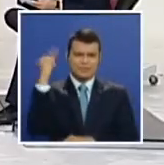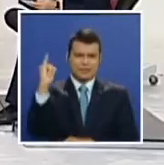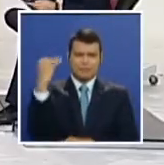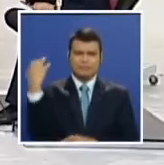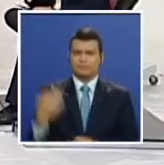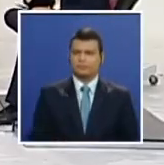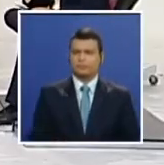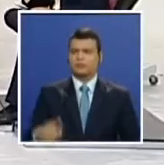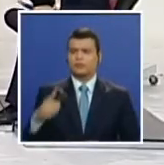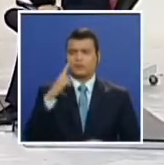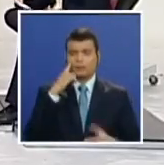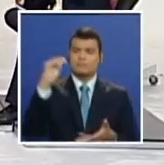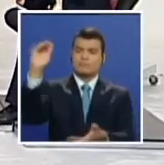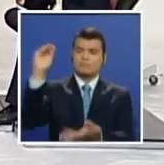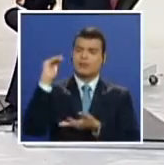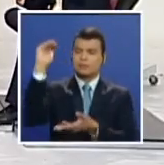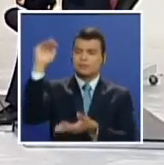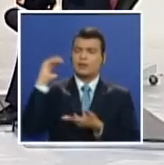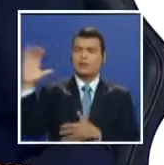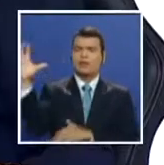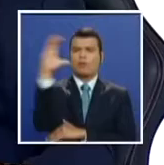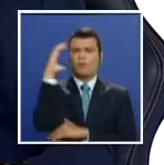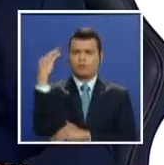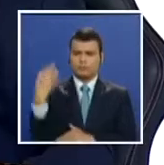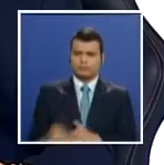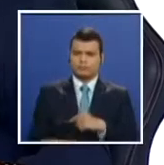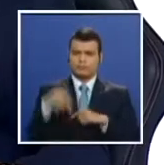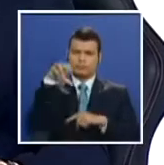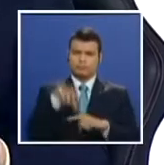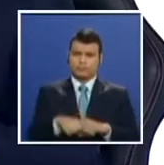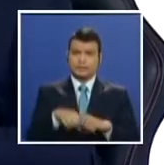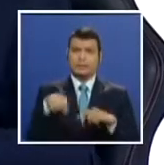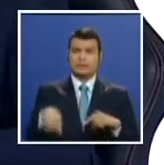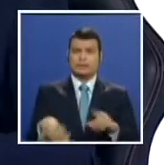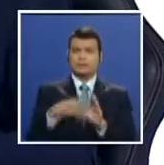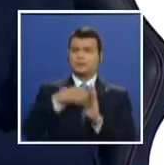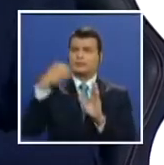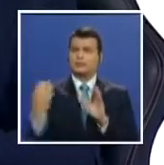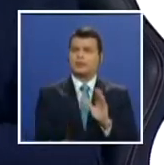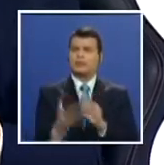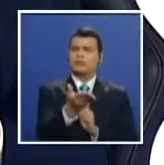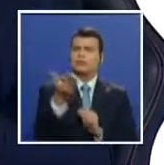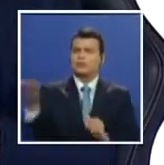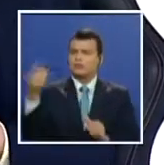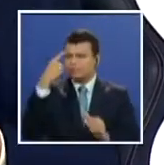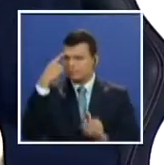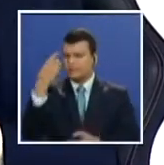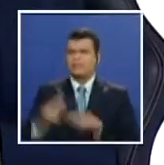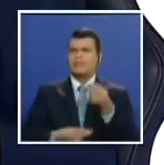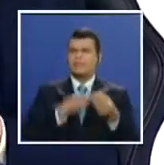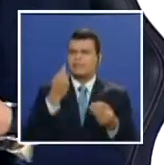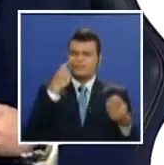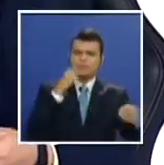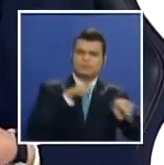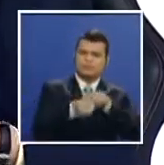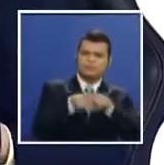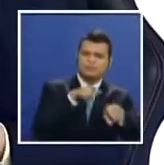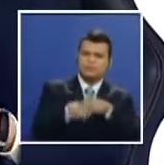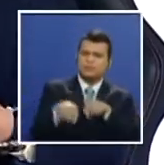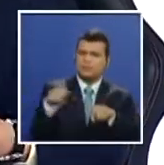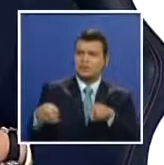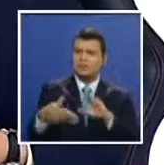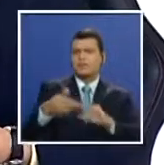lo que hacen es importarla porque en colombia se consigue más cara que están haciendo ustedes de pronto también para competir en el mercado y darle